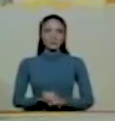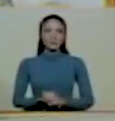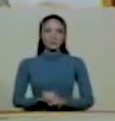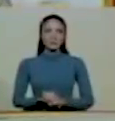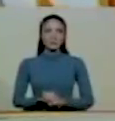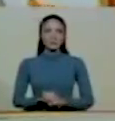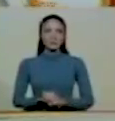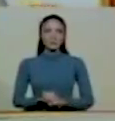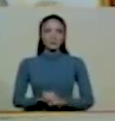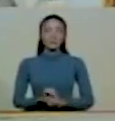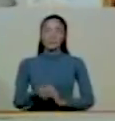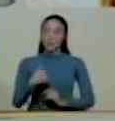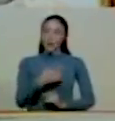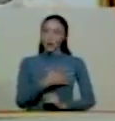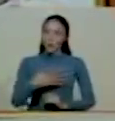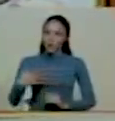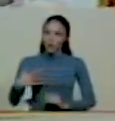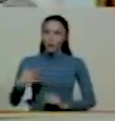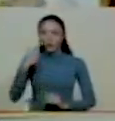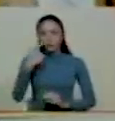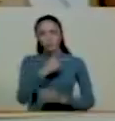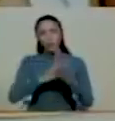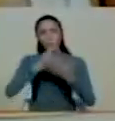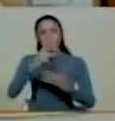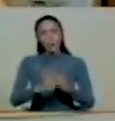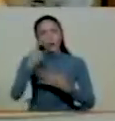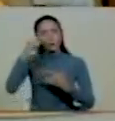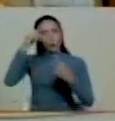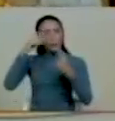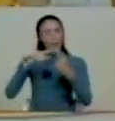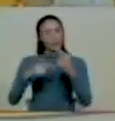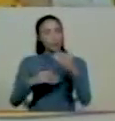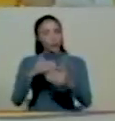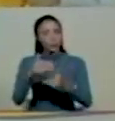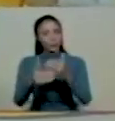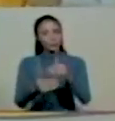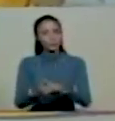Y yo quiero ese plan, compañero.